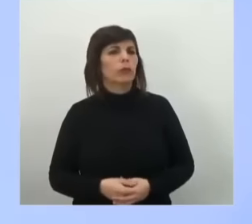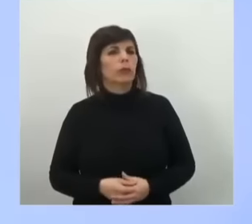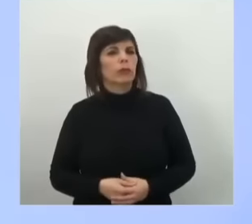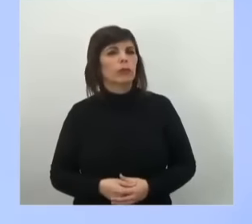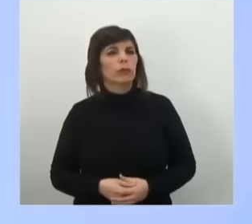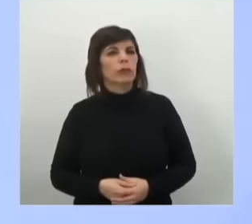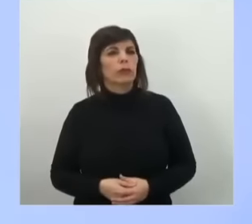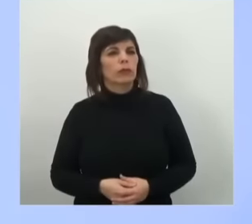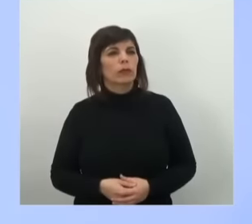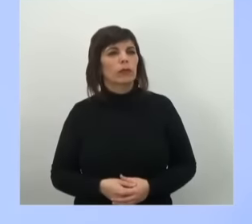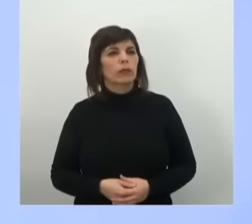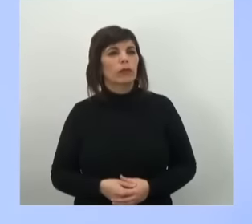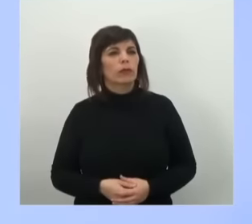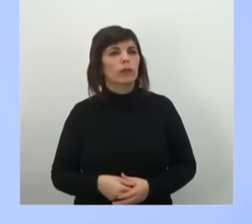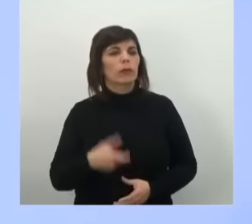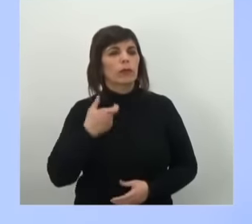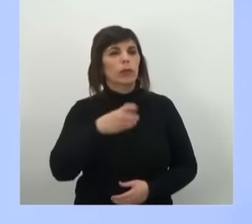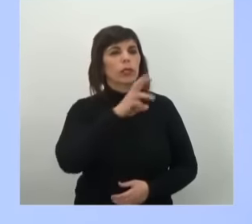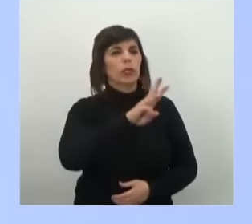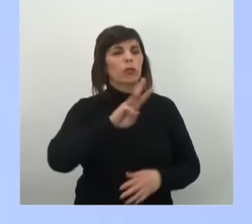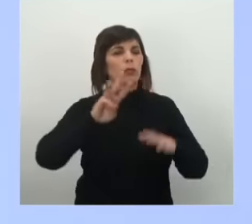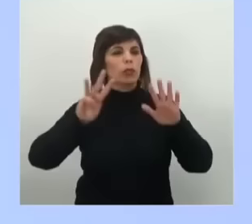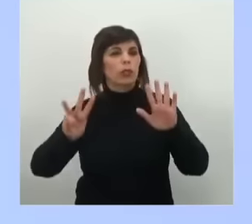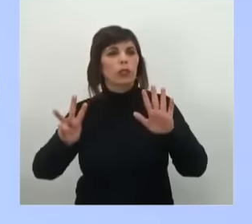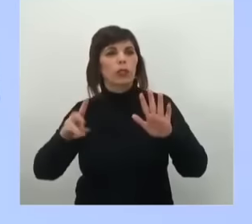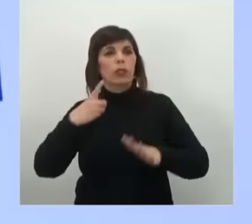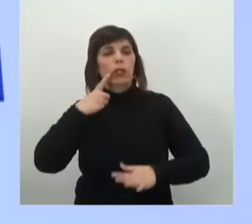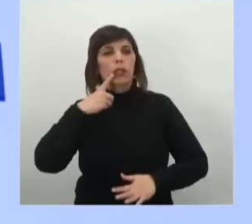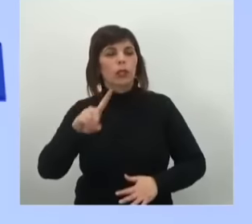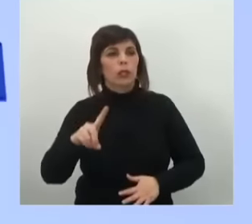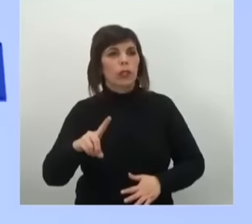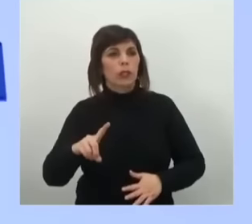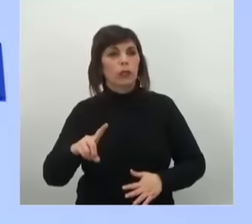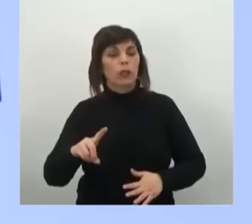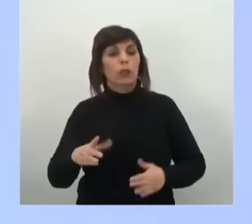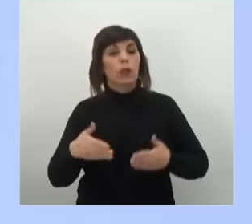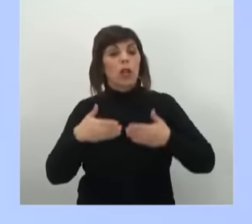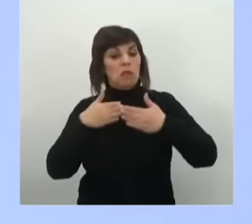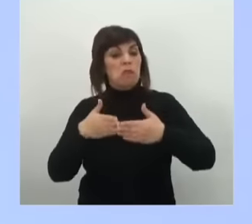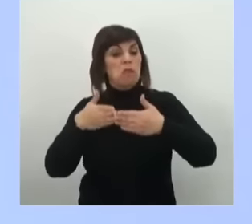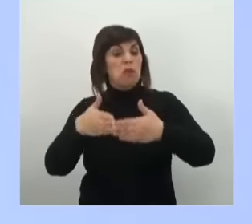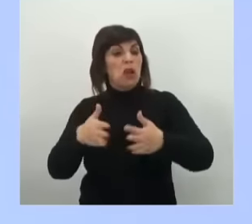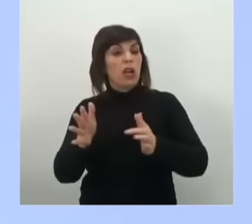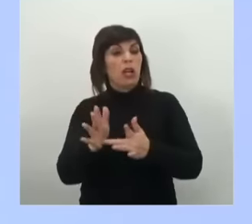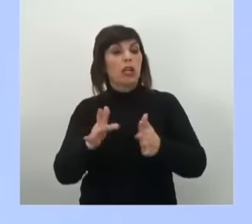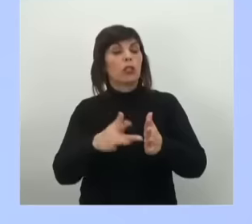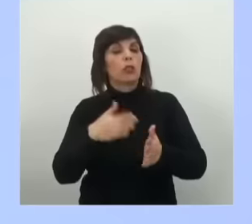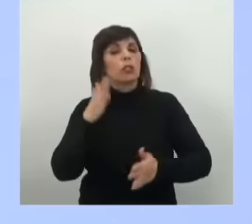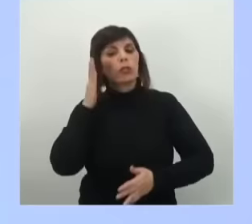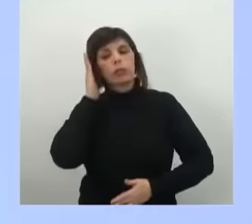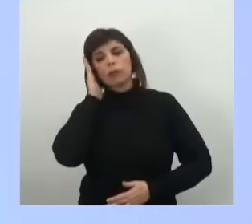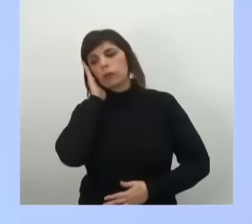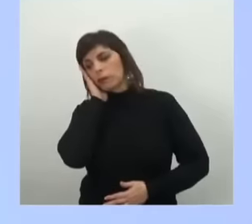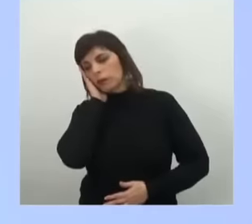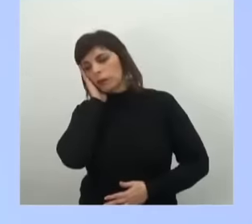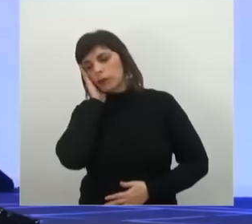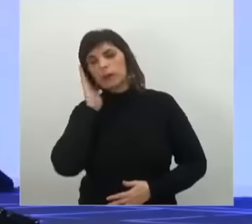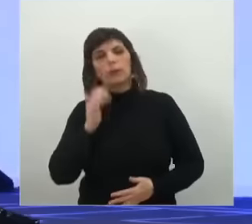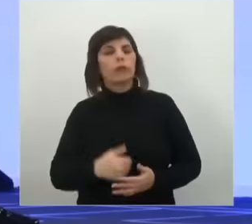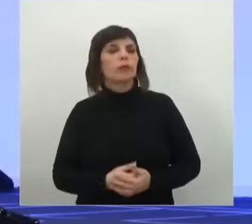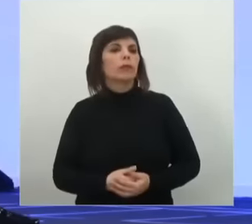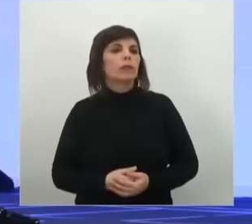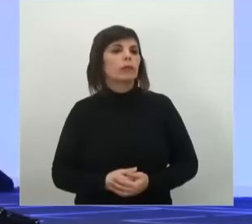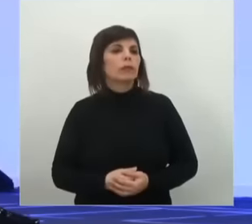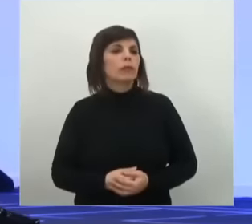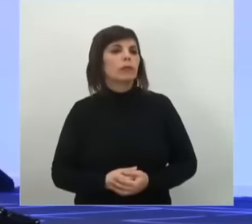en el 38 y él estaba en la popa durmiendo sobre un cabezal es decir aquel